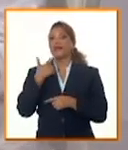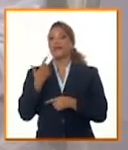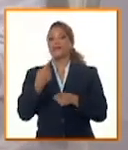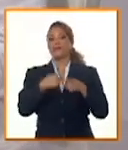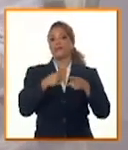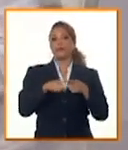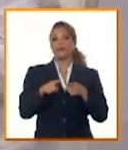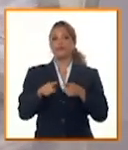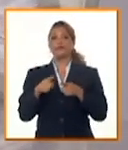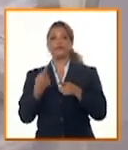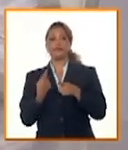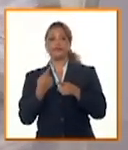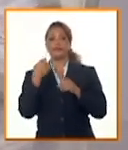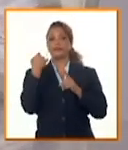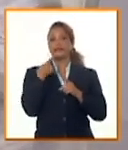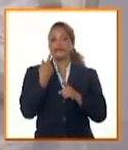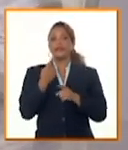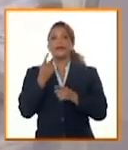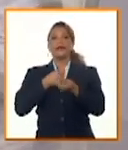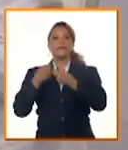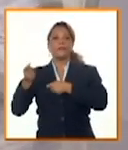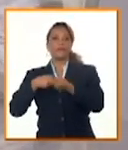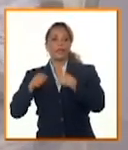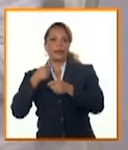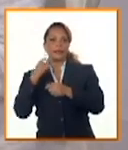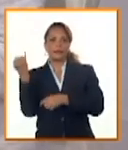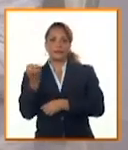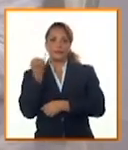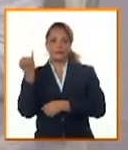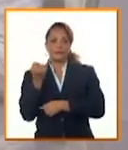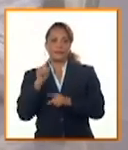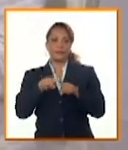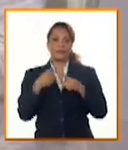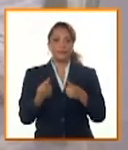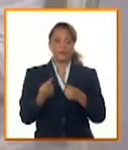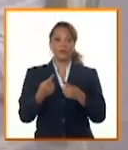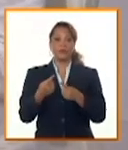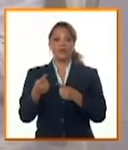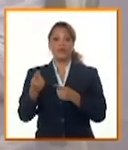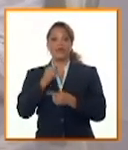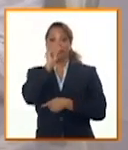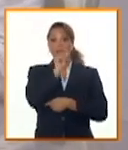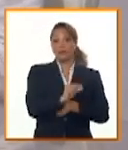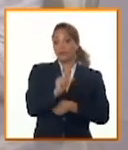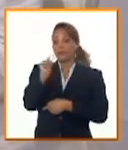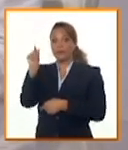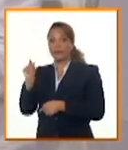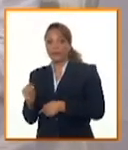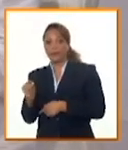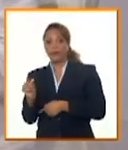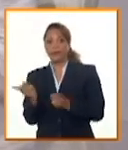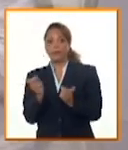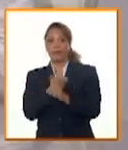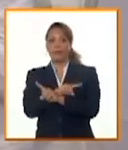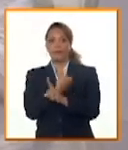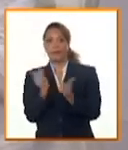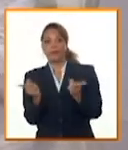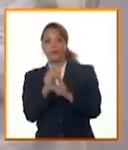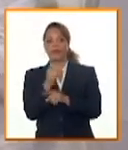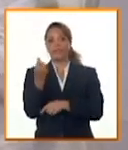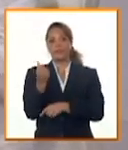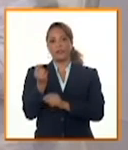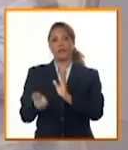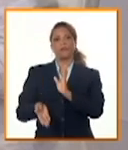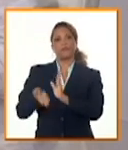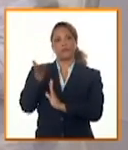materias primas del mercado internacional etcétera Pero las transacciones entre personas naturales han crecido mucho los